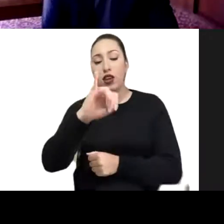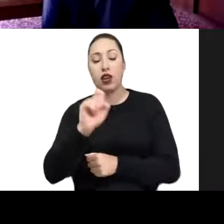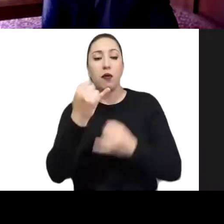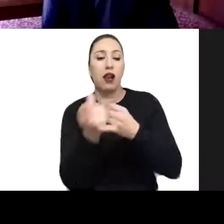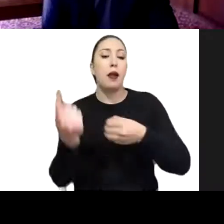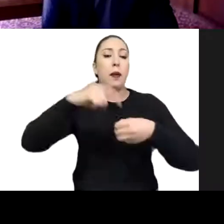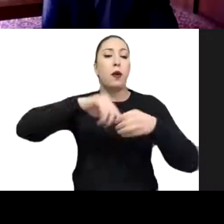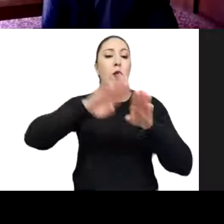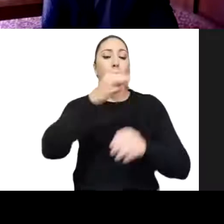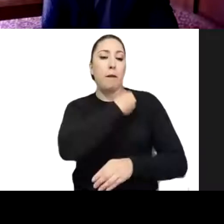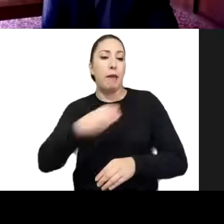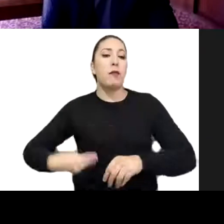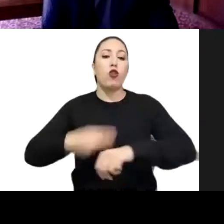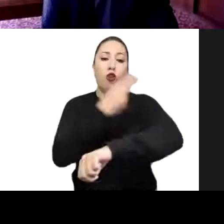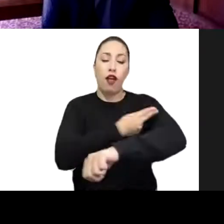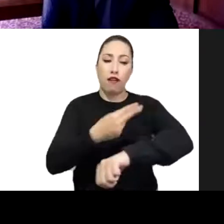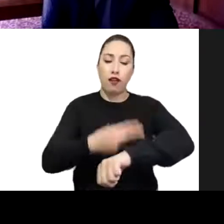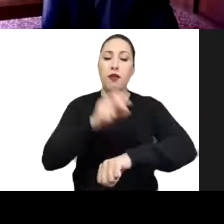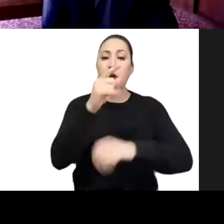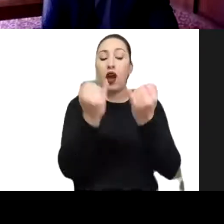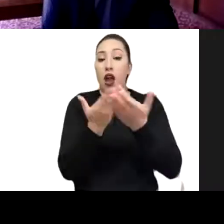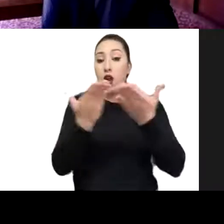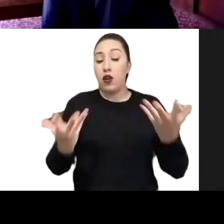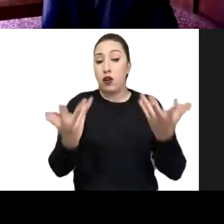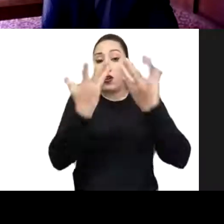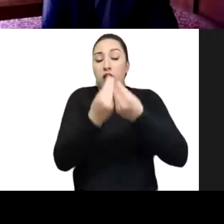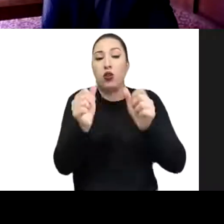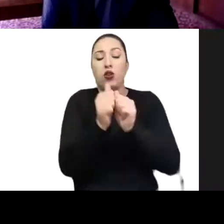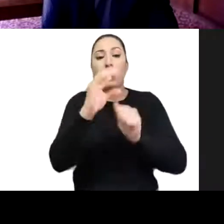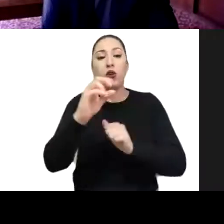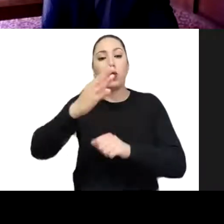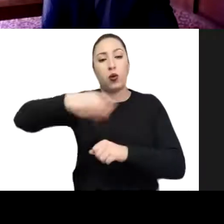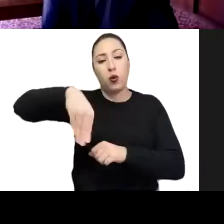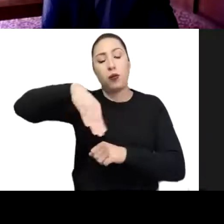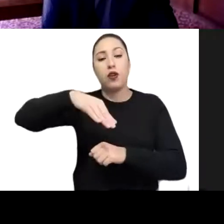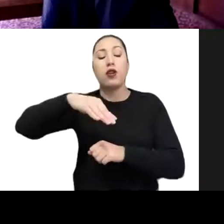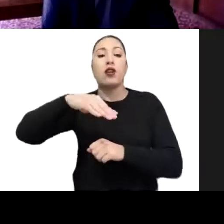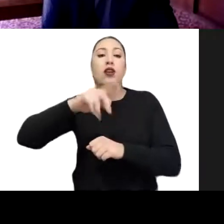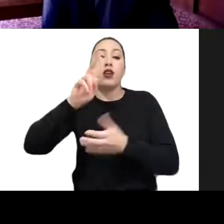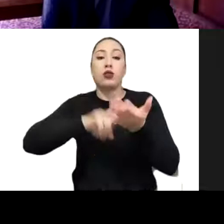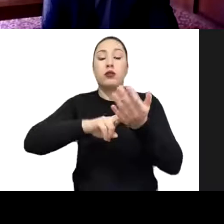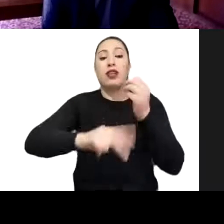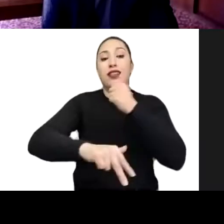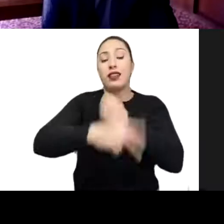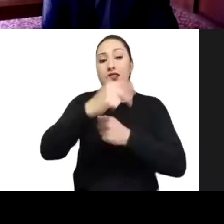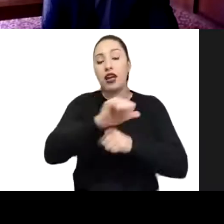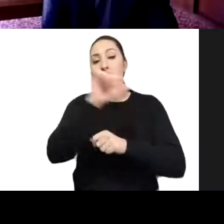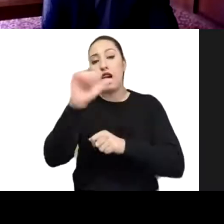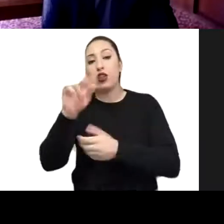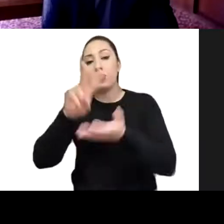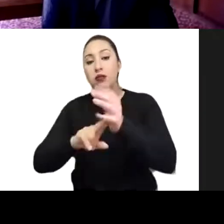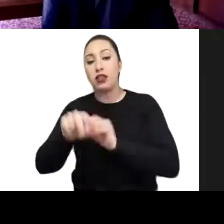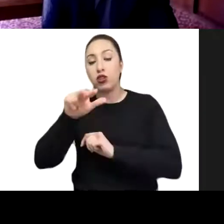honor. Y actualmente es socia del Club Rotario Contreras desde 2013 y del Club Rotario de Tlalpan desde